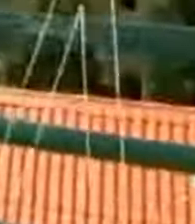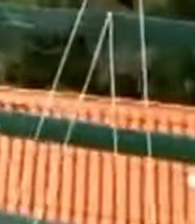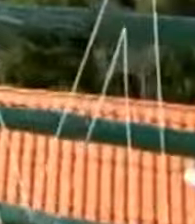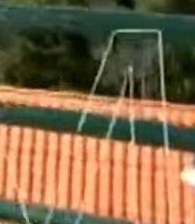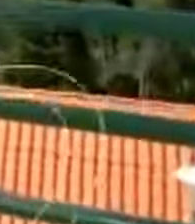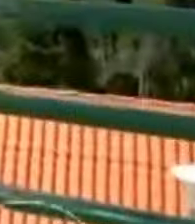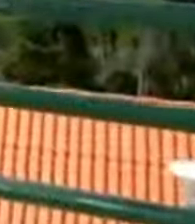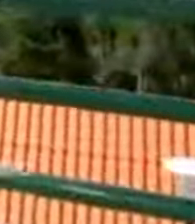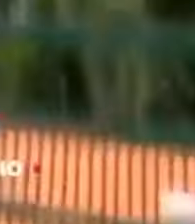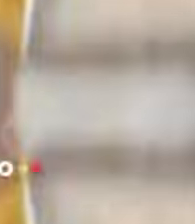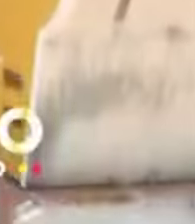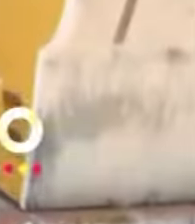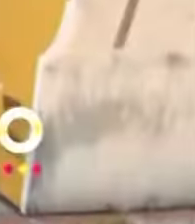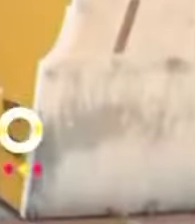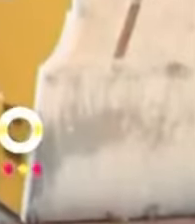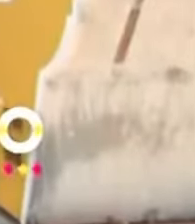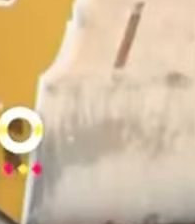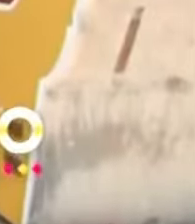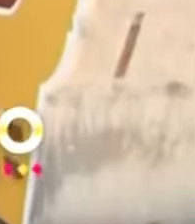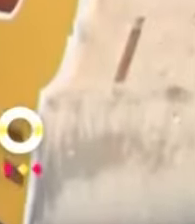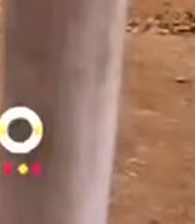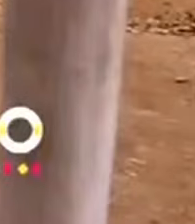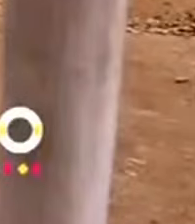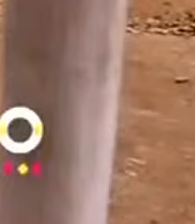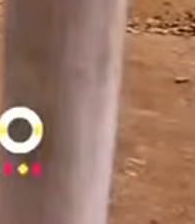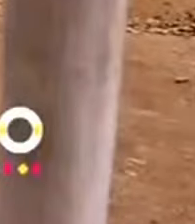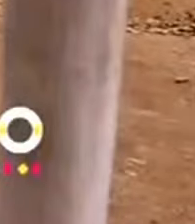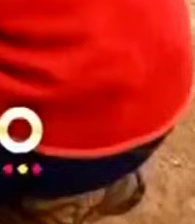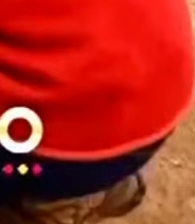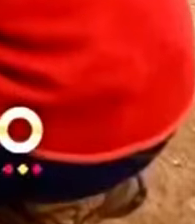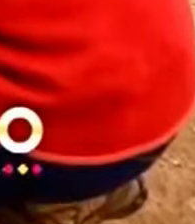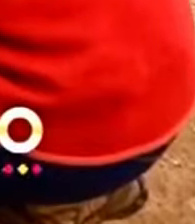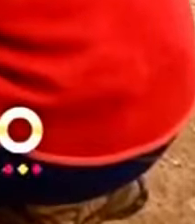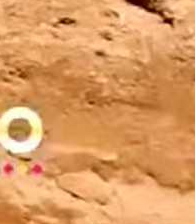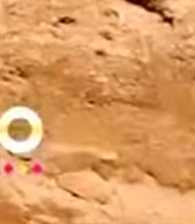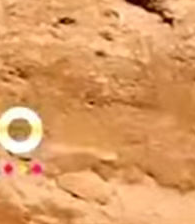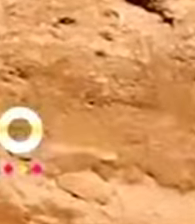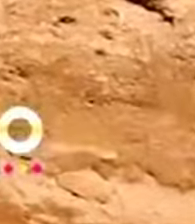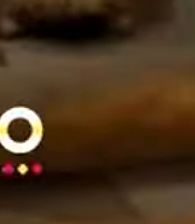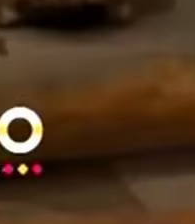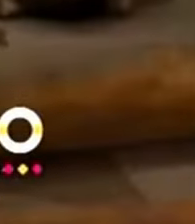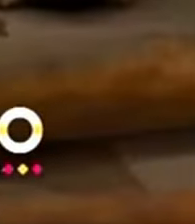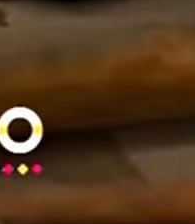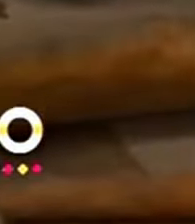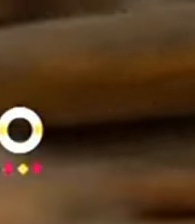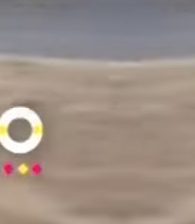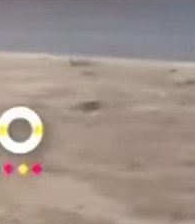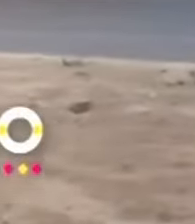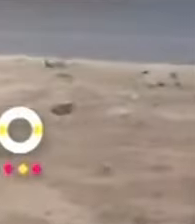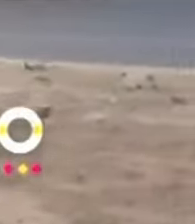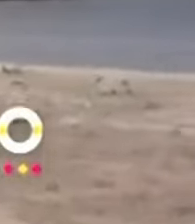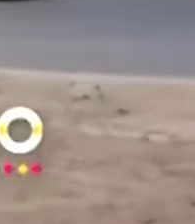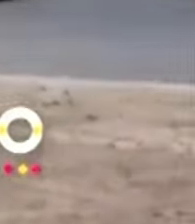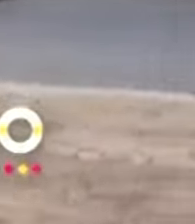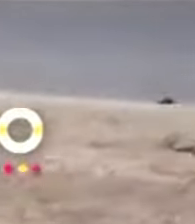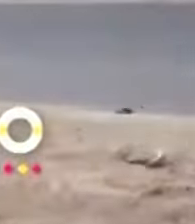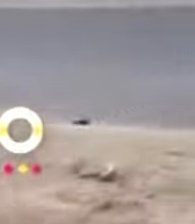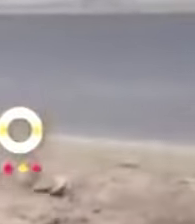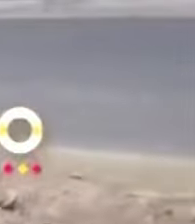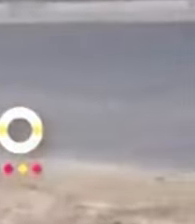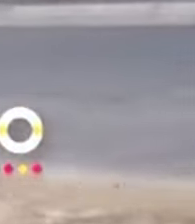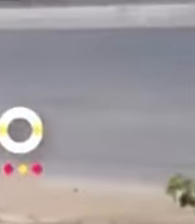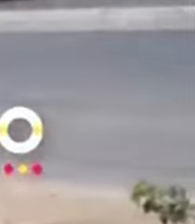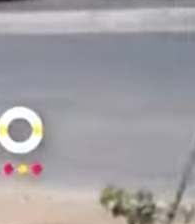Semana en modo bicentenario. Conoceremos el único cementerio afroperuano ubicado en Cañete. Y también